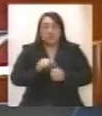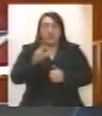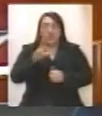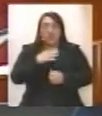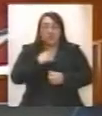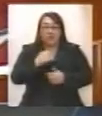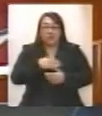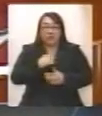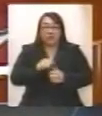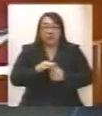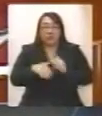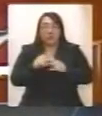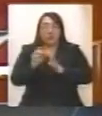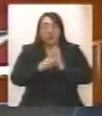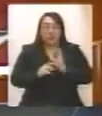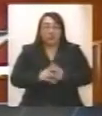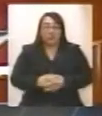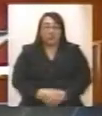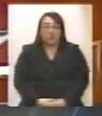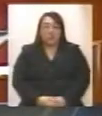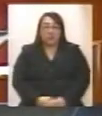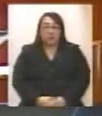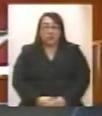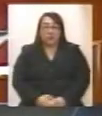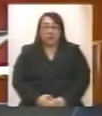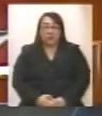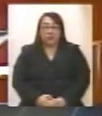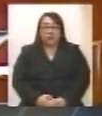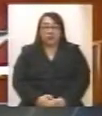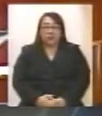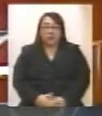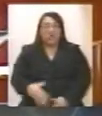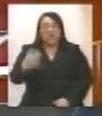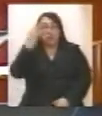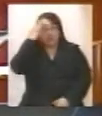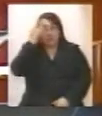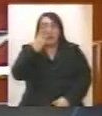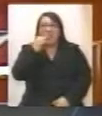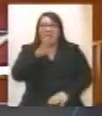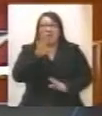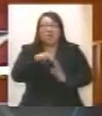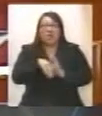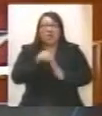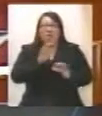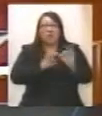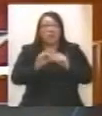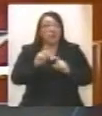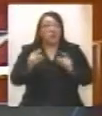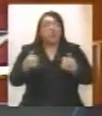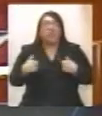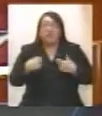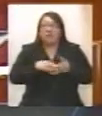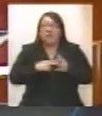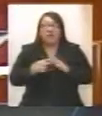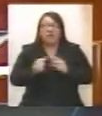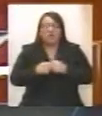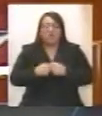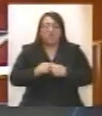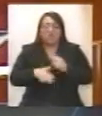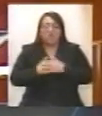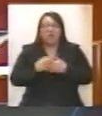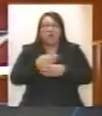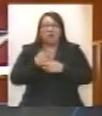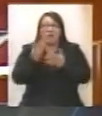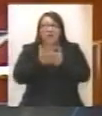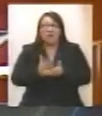edad en las regiones. Sabemos que niños malnutridos son niños que no cuentan con las condiciones